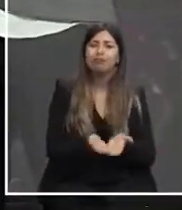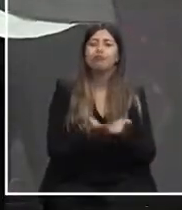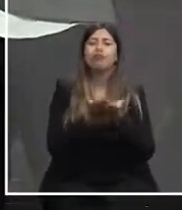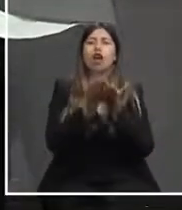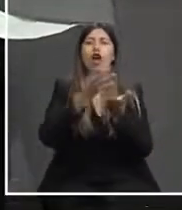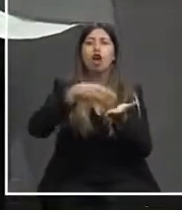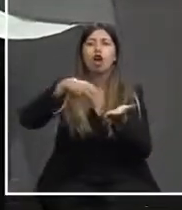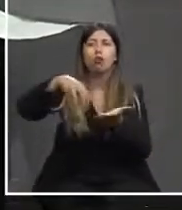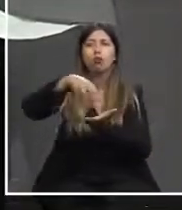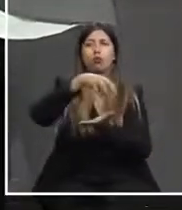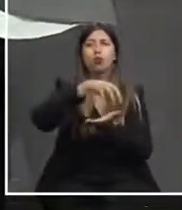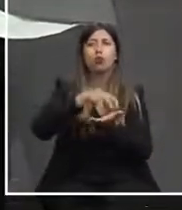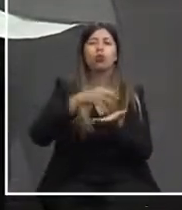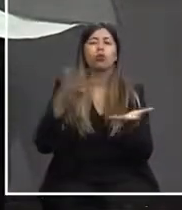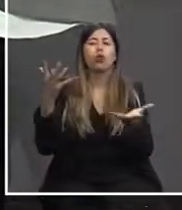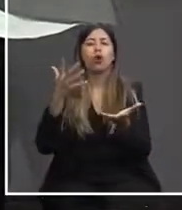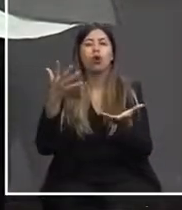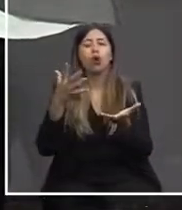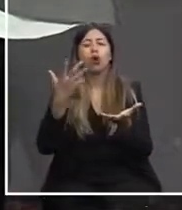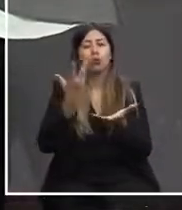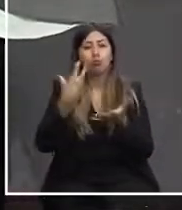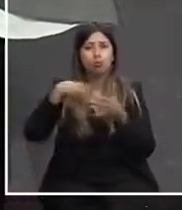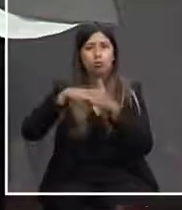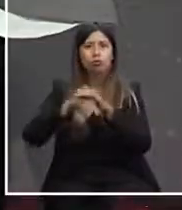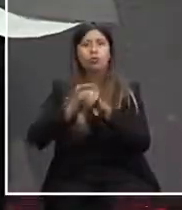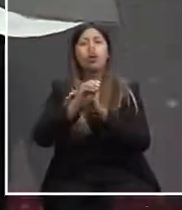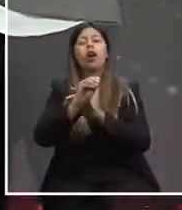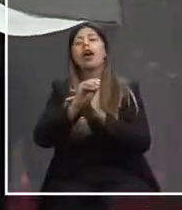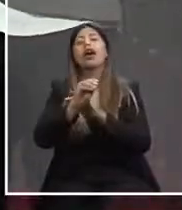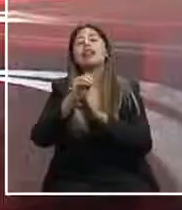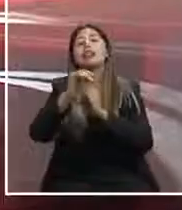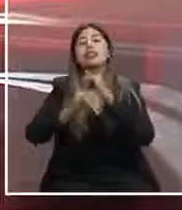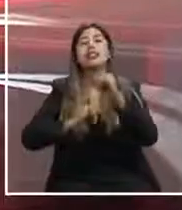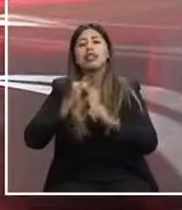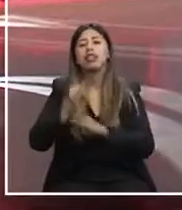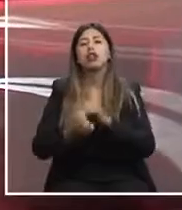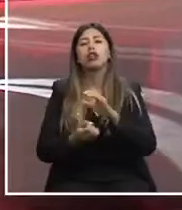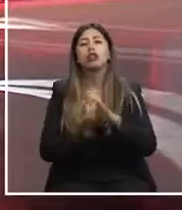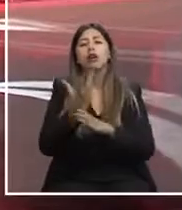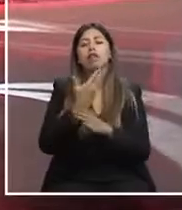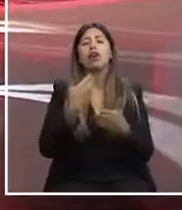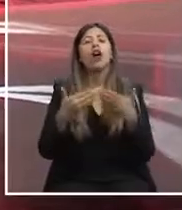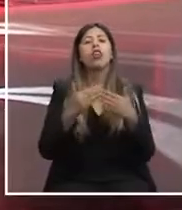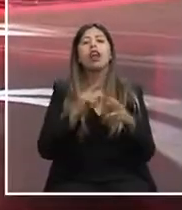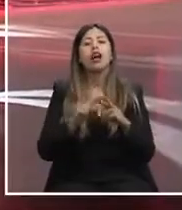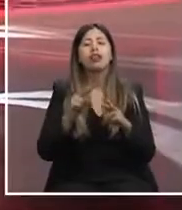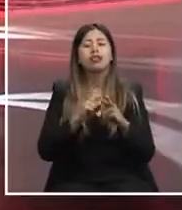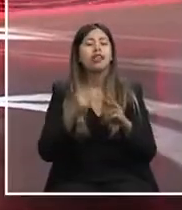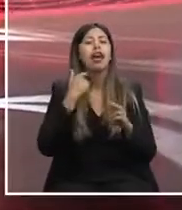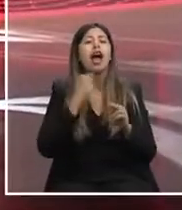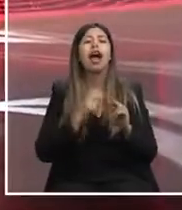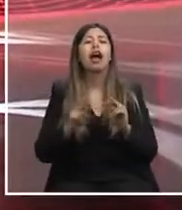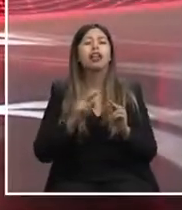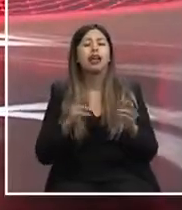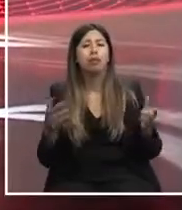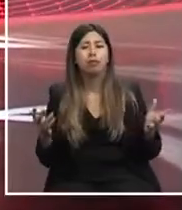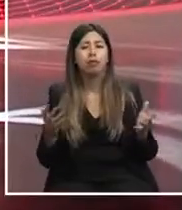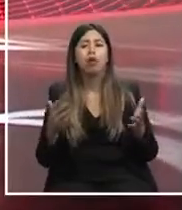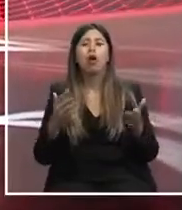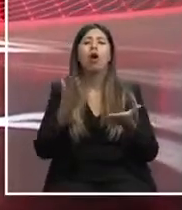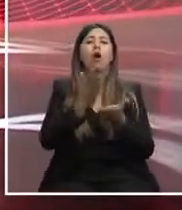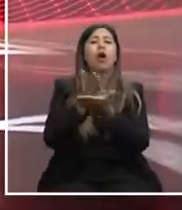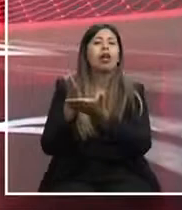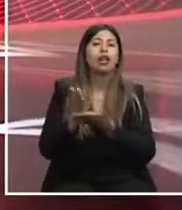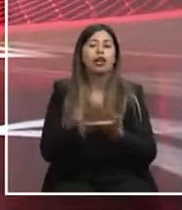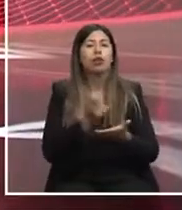potenciar estas comunas, cómo se inserta Renca en este siglo que viene. ¿A dónde vamos a apostar? ¿Qué tenemos que formar? ¿Qué tenemos que hacer en los colegios?